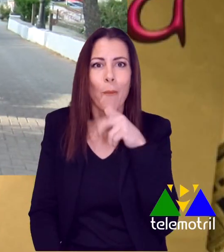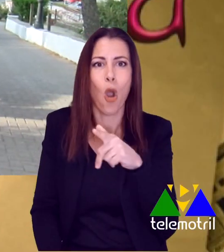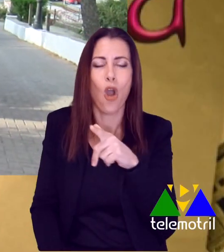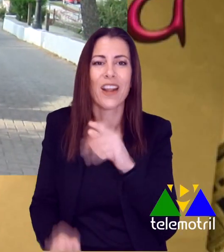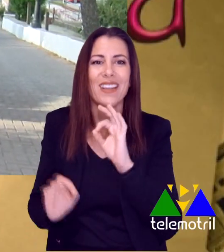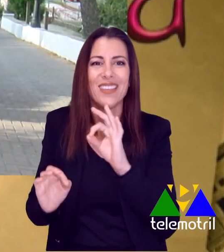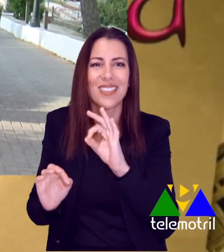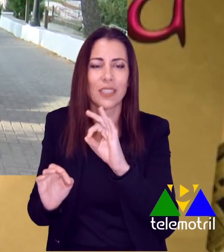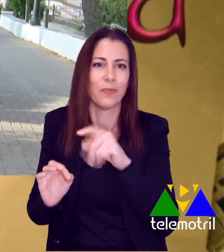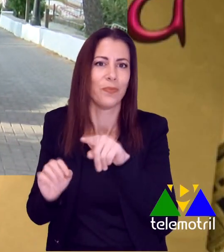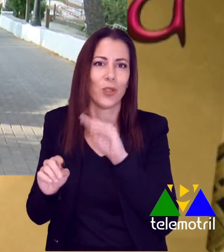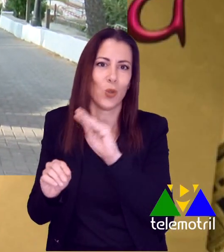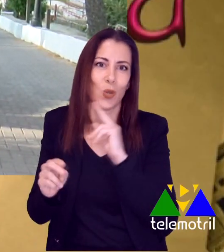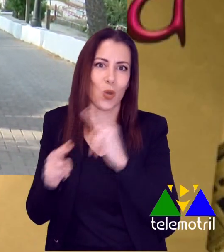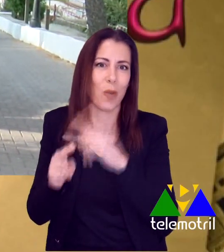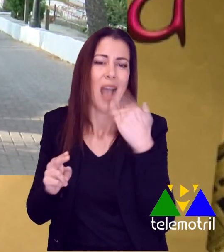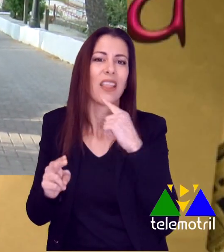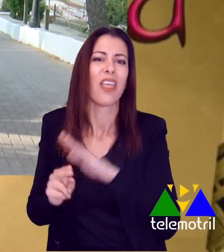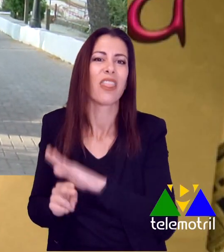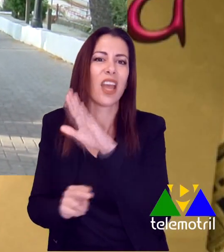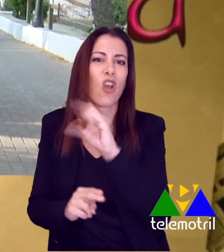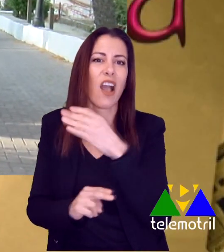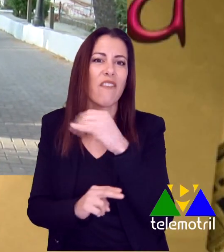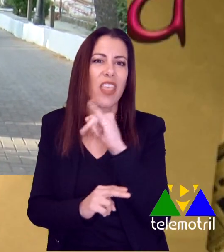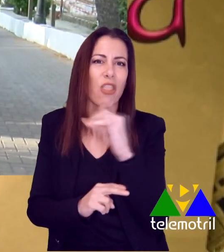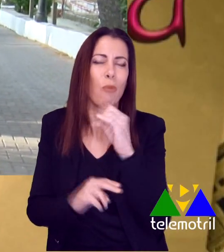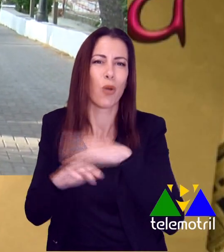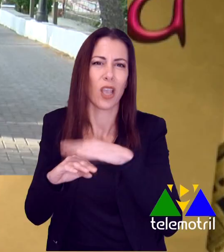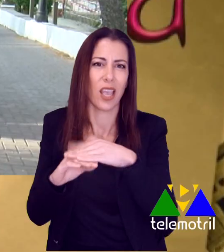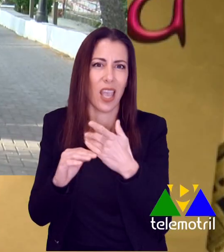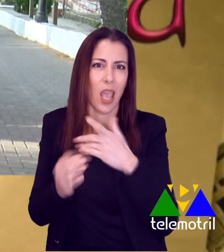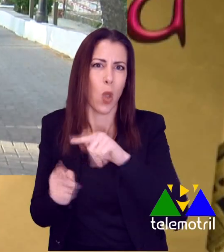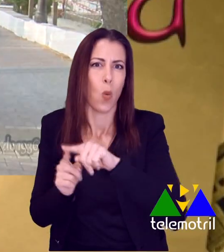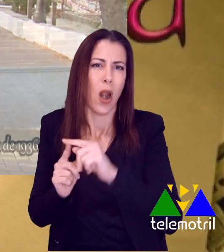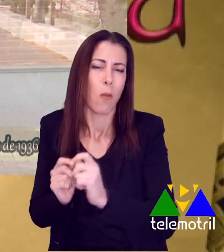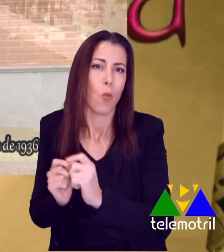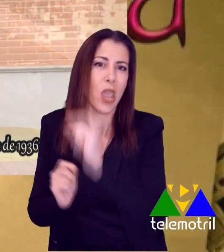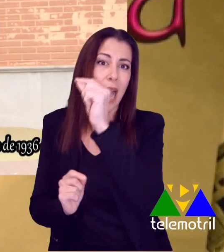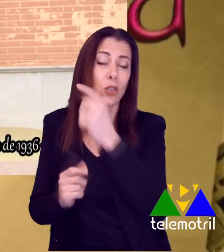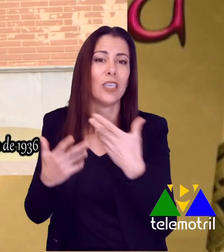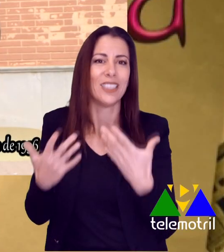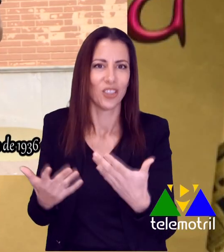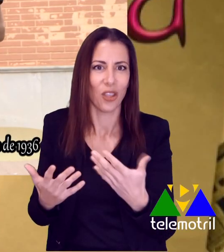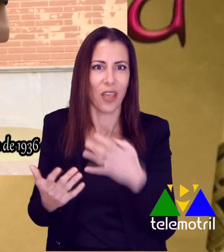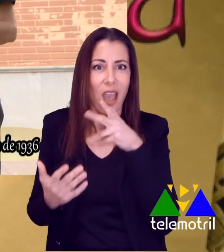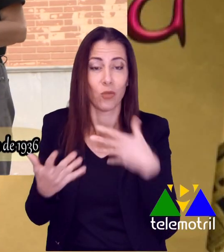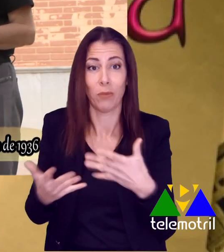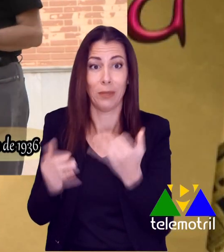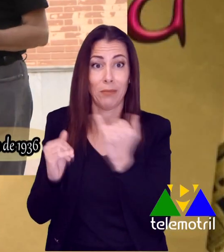del Cabezo, el cerro, ellos decían Cerro del Cabezo, los cerros que despuntaba en una población que estaba más alto. Claro. El edificio es el que tenemos